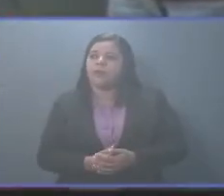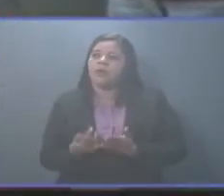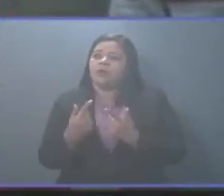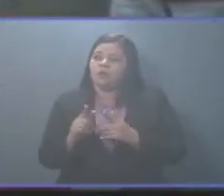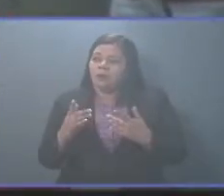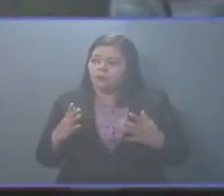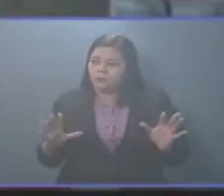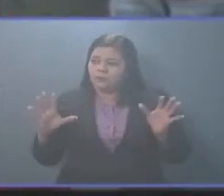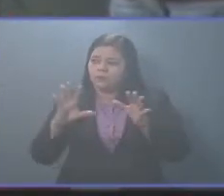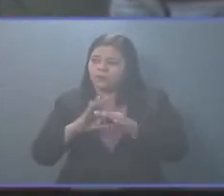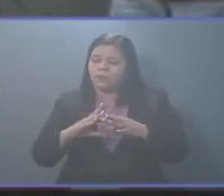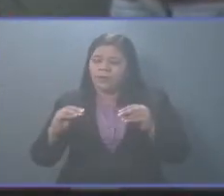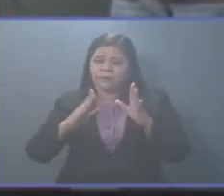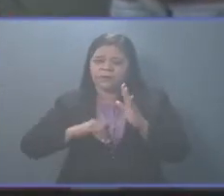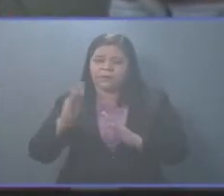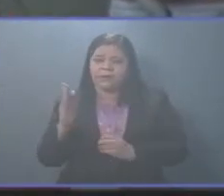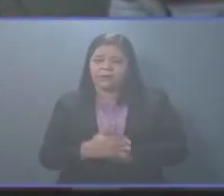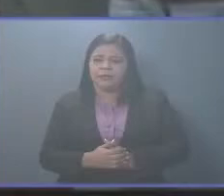momento